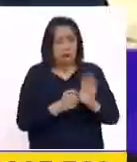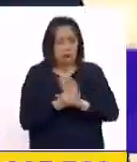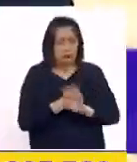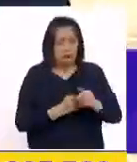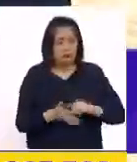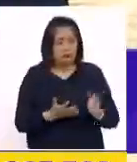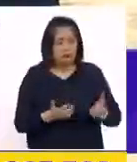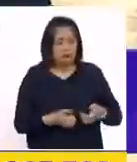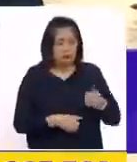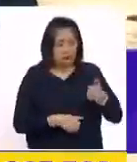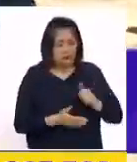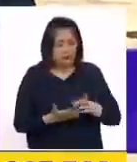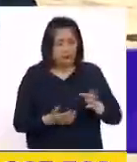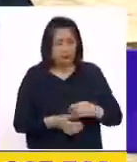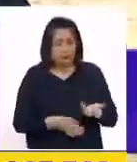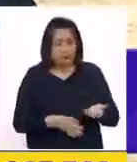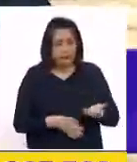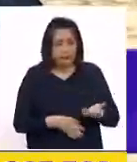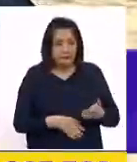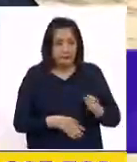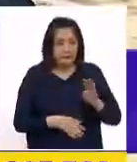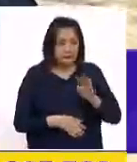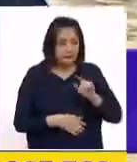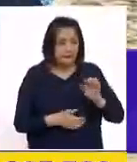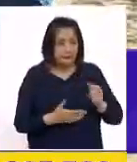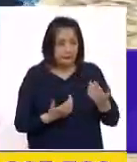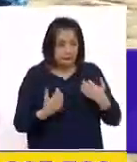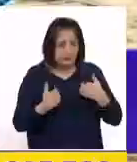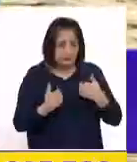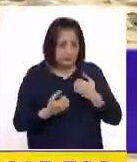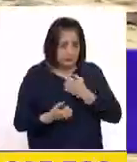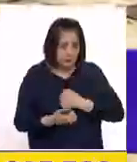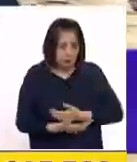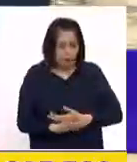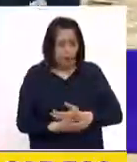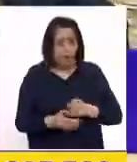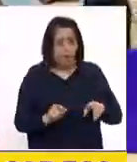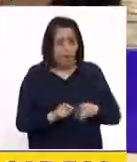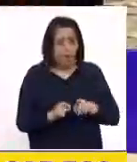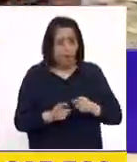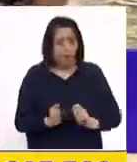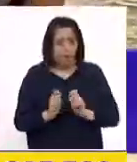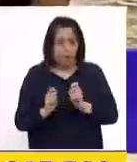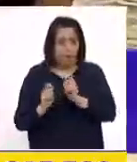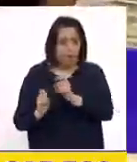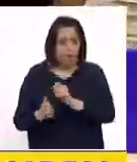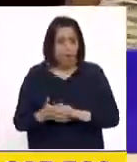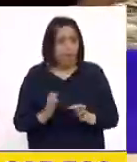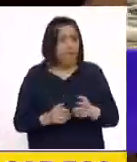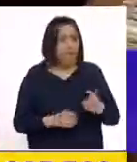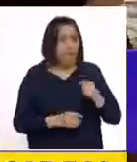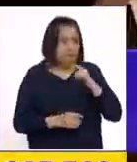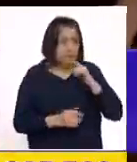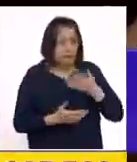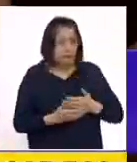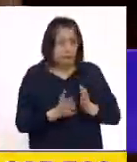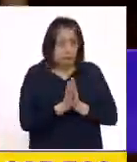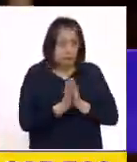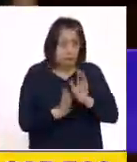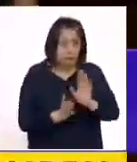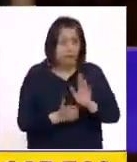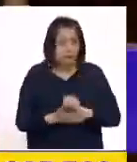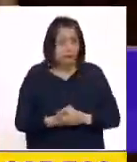la propietaria de Blanquita, que ahora tiene estas mascotitas, que por cierto también las está dando en adopción. Señora, por favor, acá